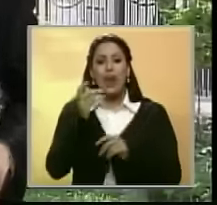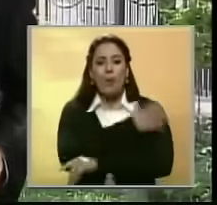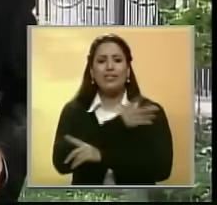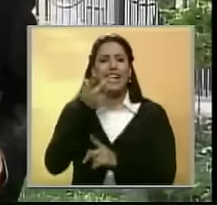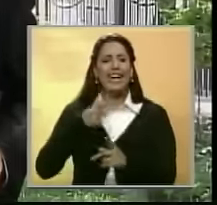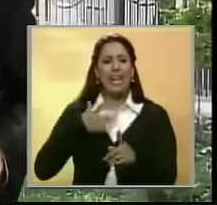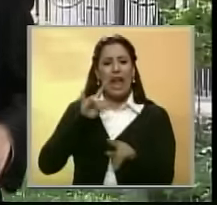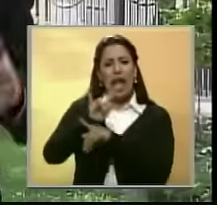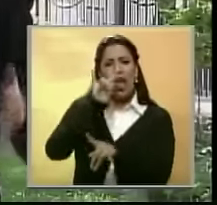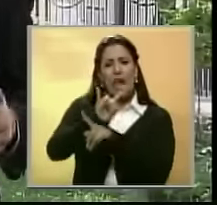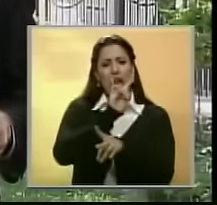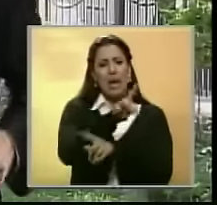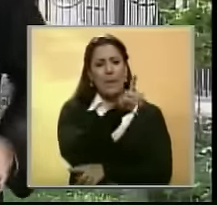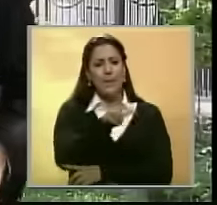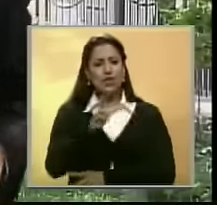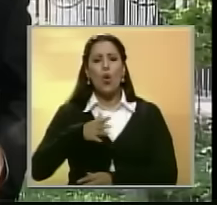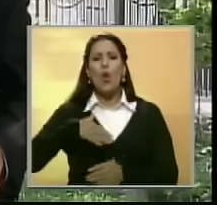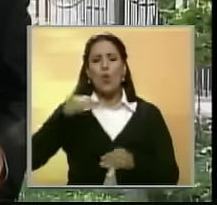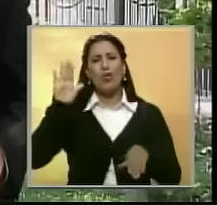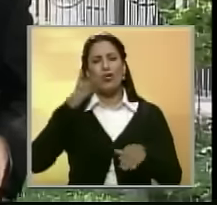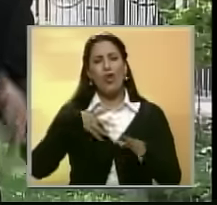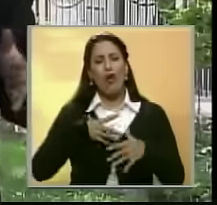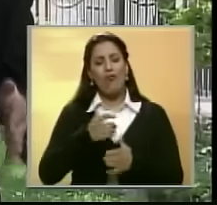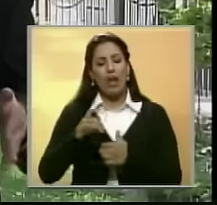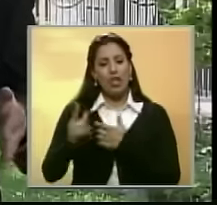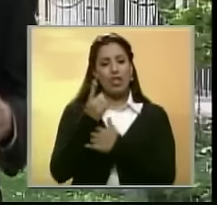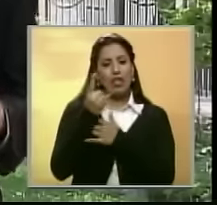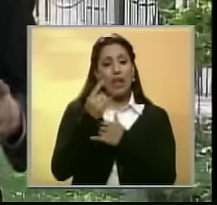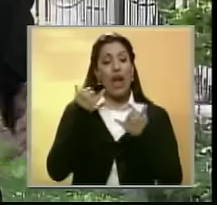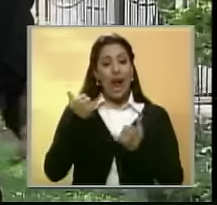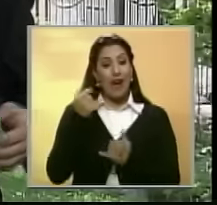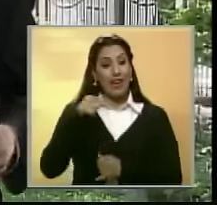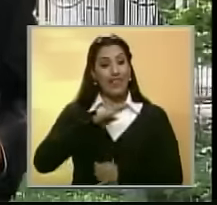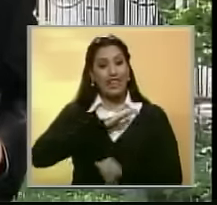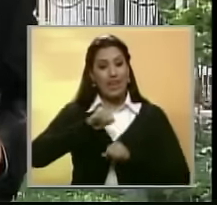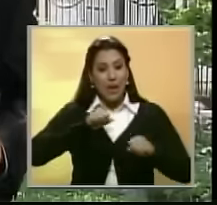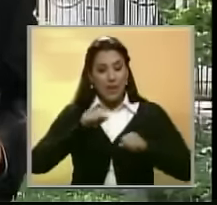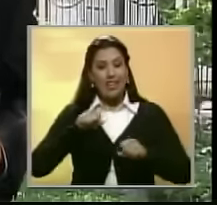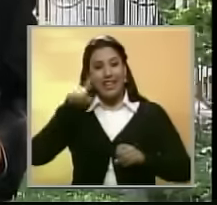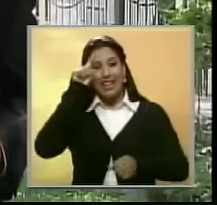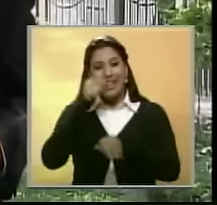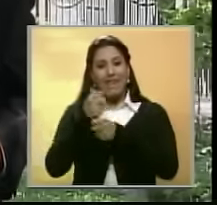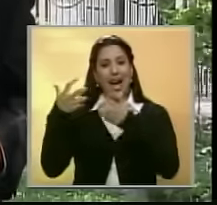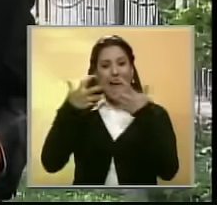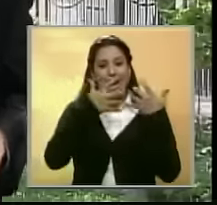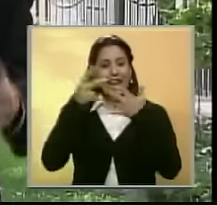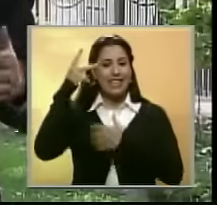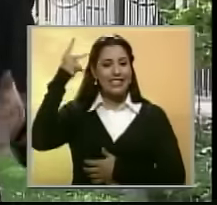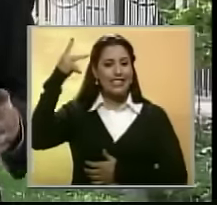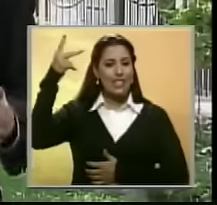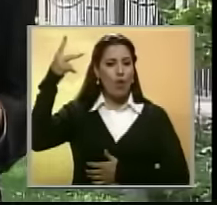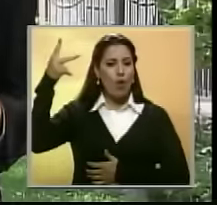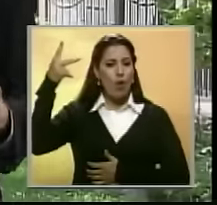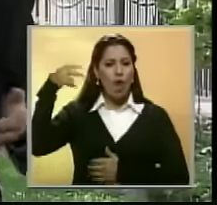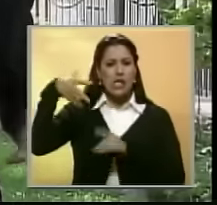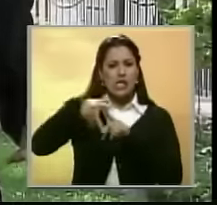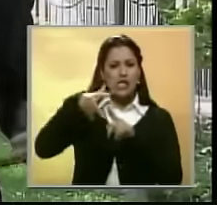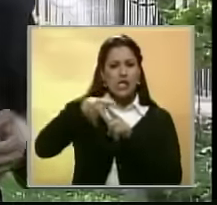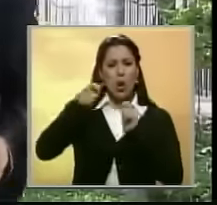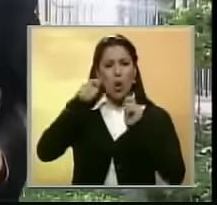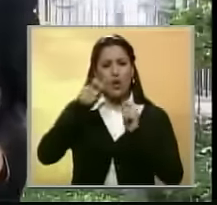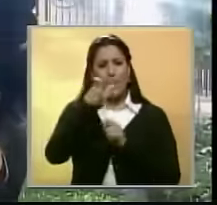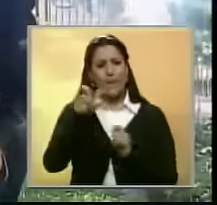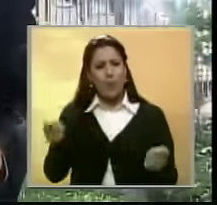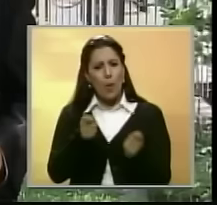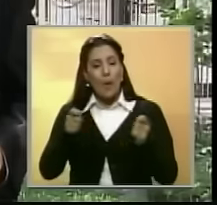engañar y confundir a las personas que dieron su voto de confianza. A su juicio, aquí solo se activó una operación de guerra psicológica, mediática y de